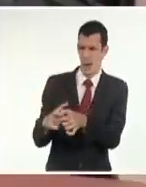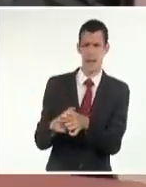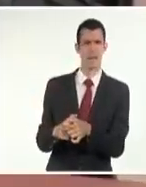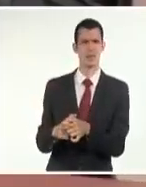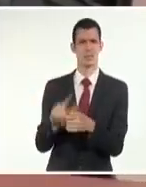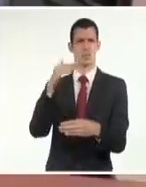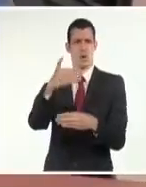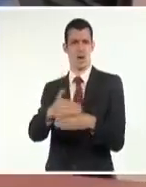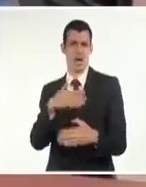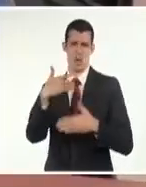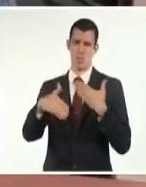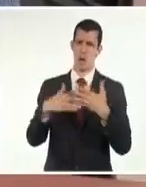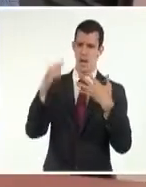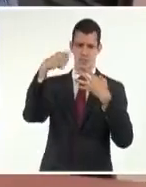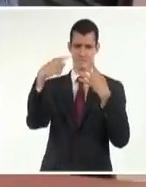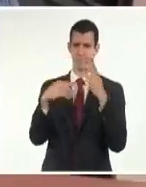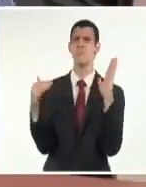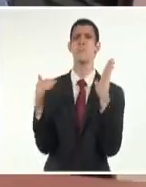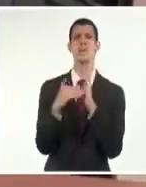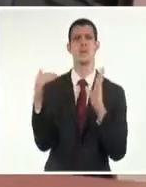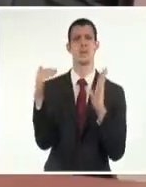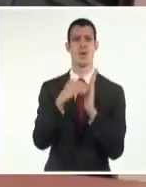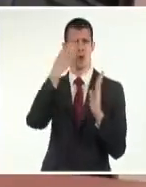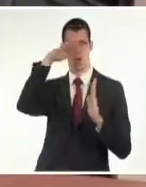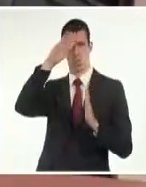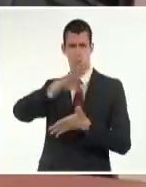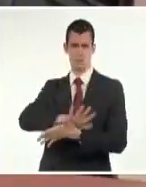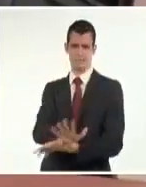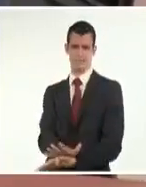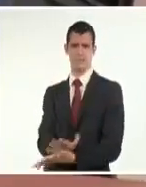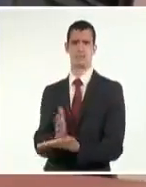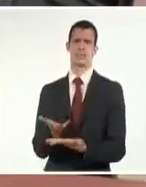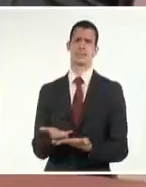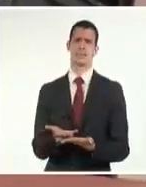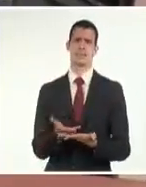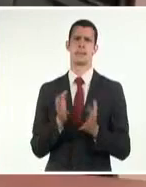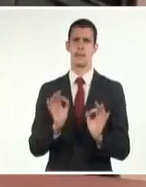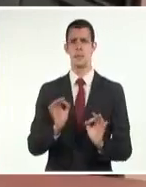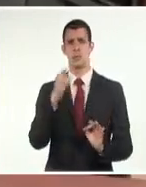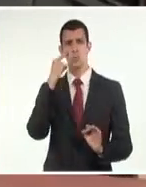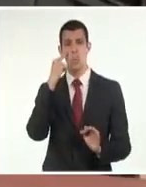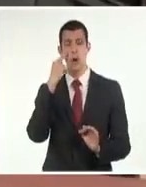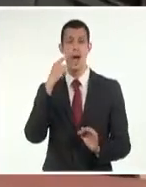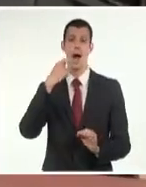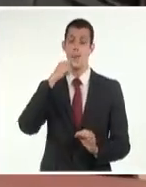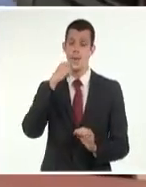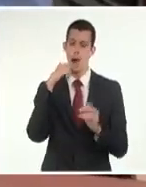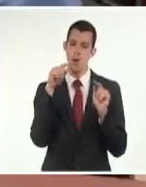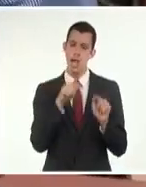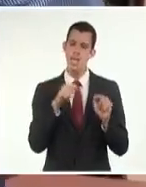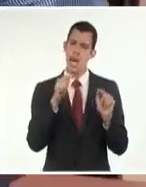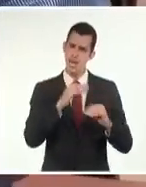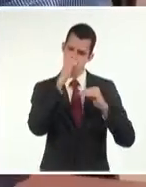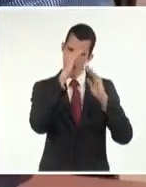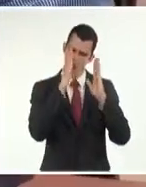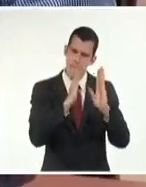bloqueada, como he dicho, nos han tirado a matar y estamos vivos, entre otras cosas, por estos